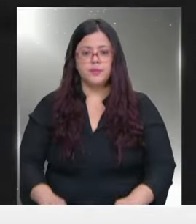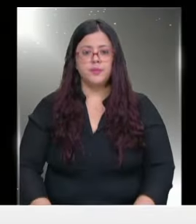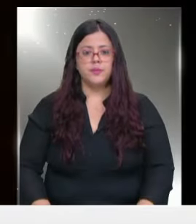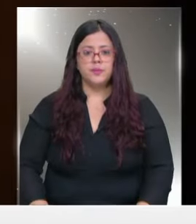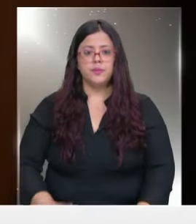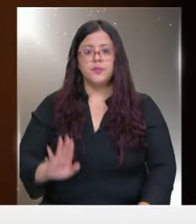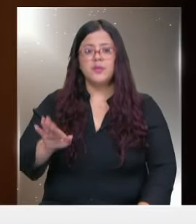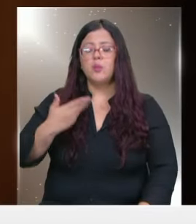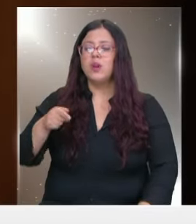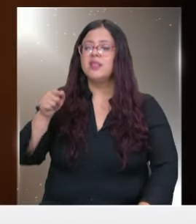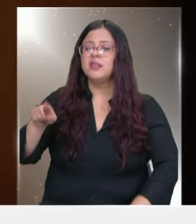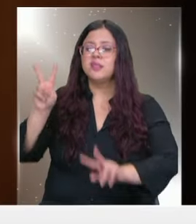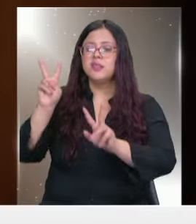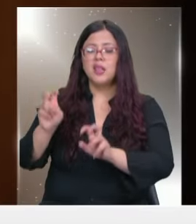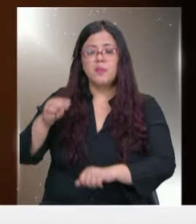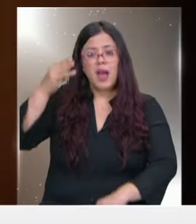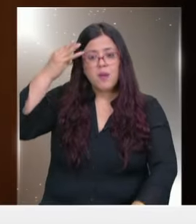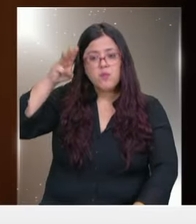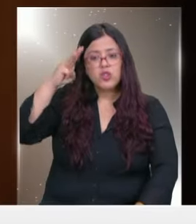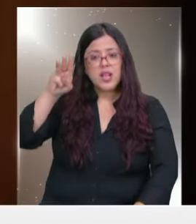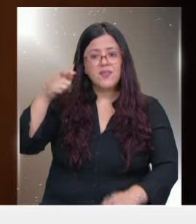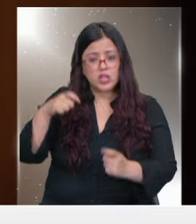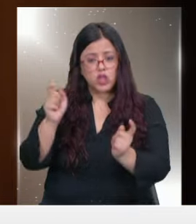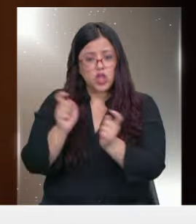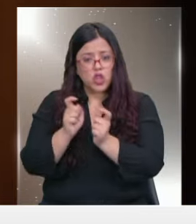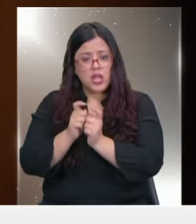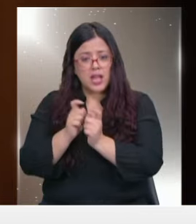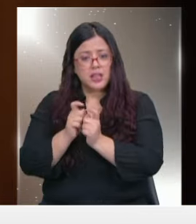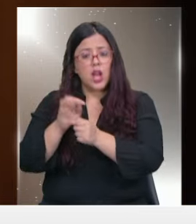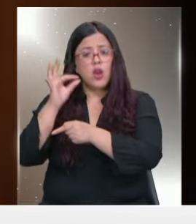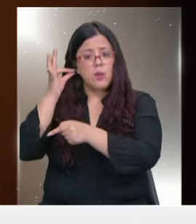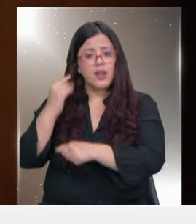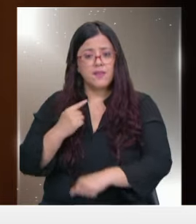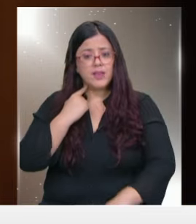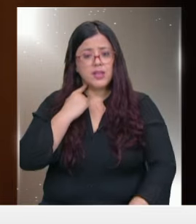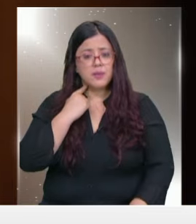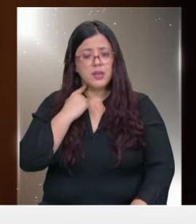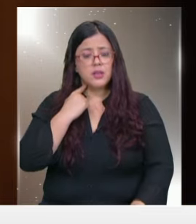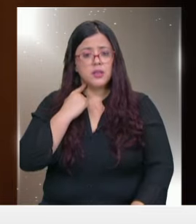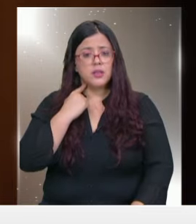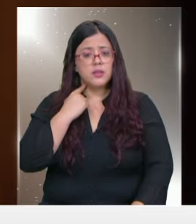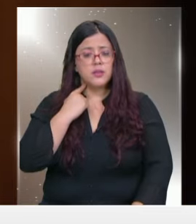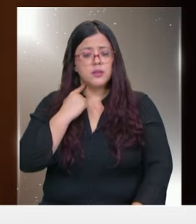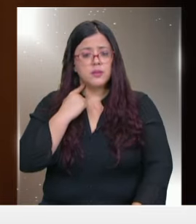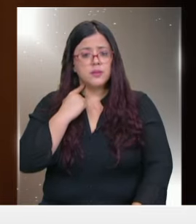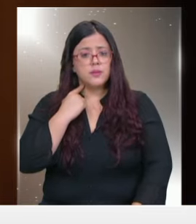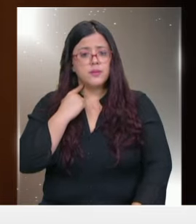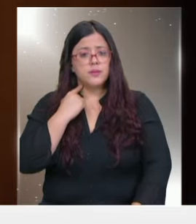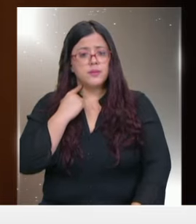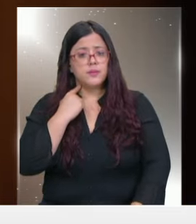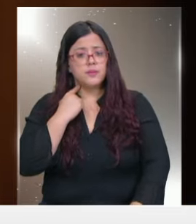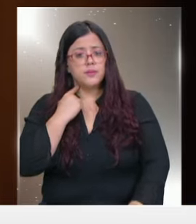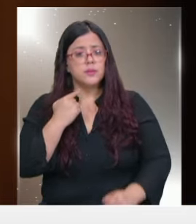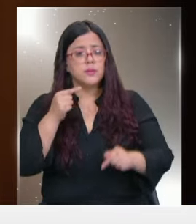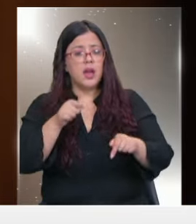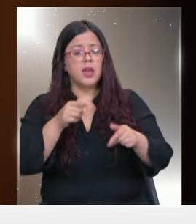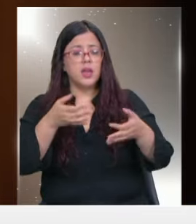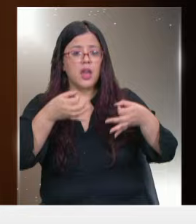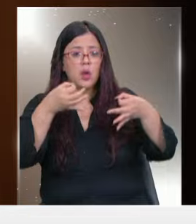Posterior al ataque, Manuel Monsalves intenta contactar con la víctima. Bueno, se encuentran ahí de